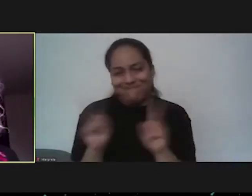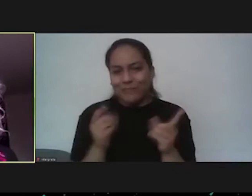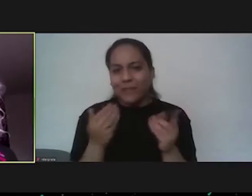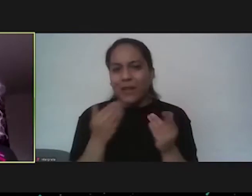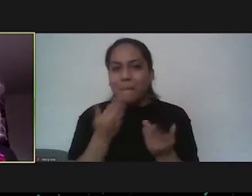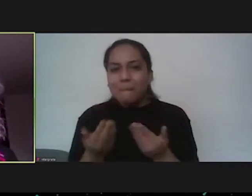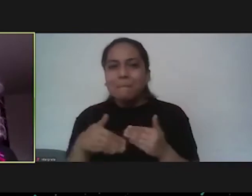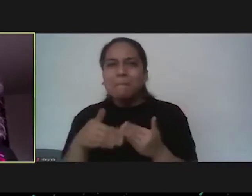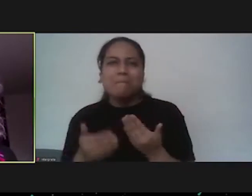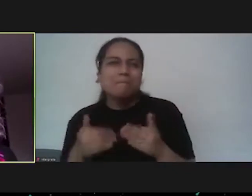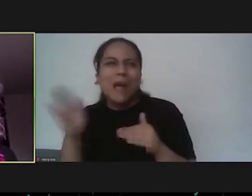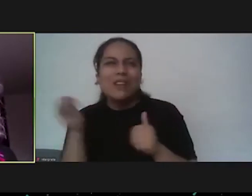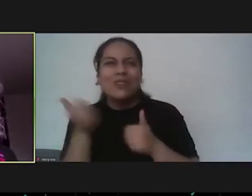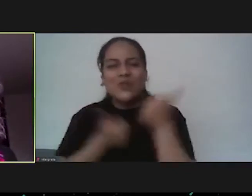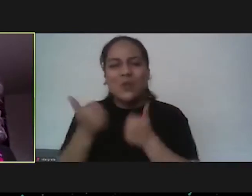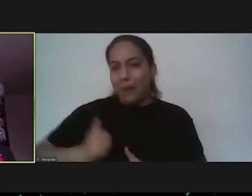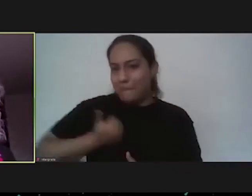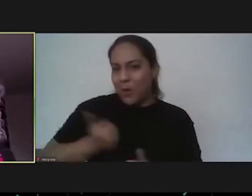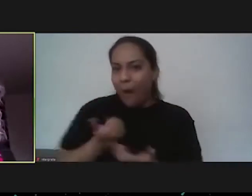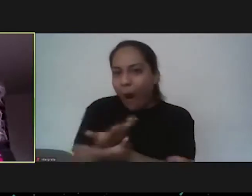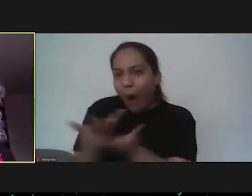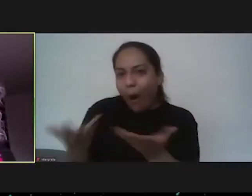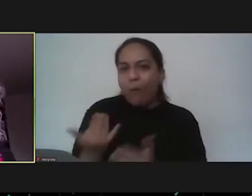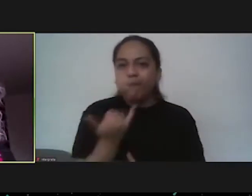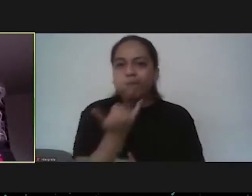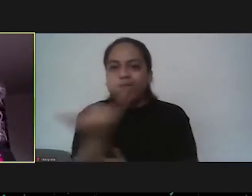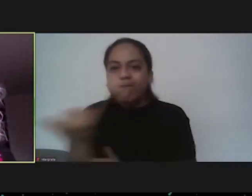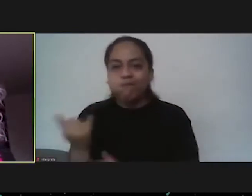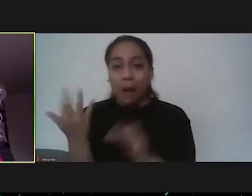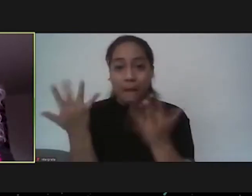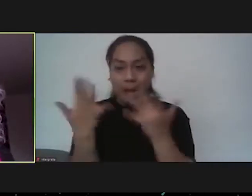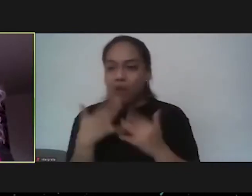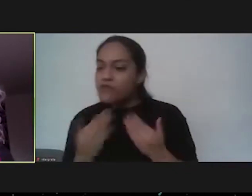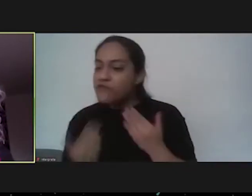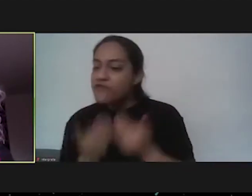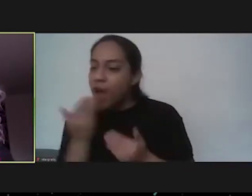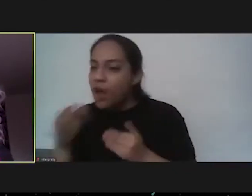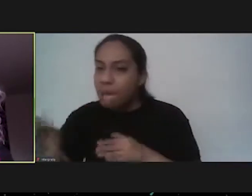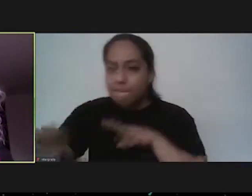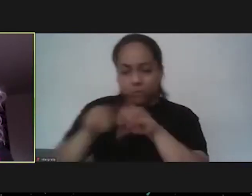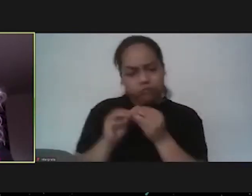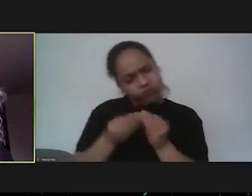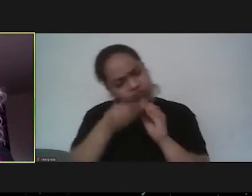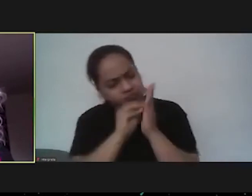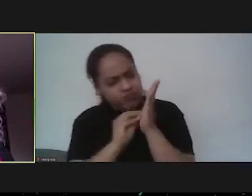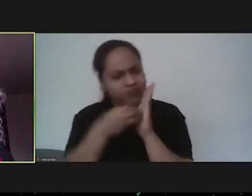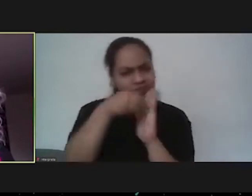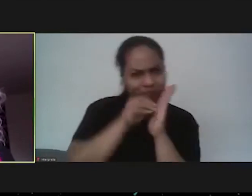aprovecho lo que tenemos a mano y saco el mejor partido posible.